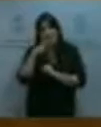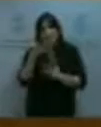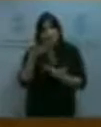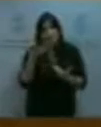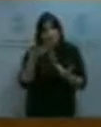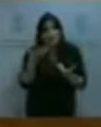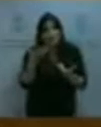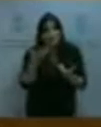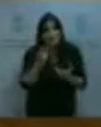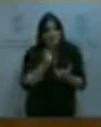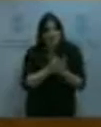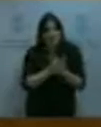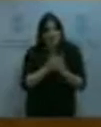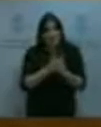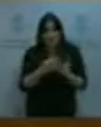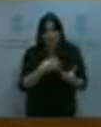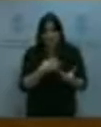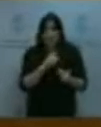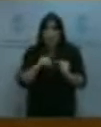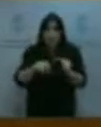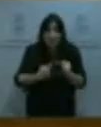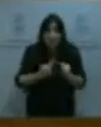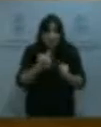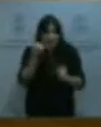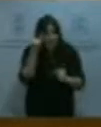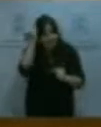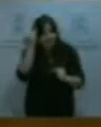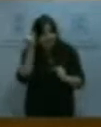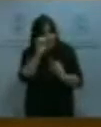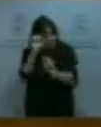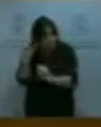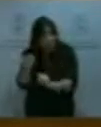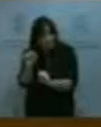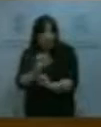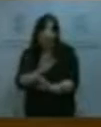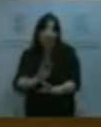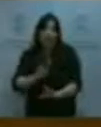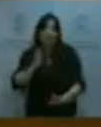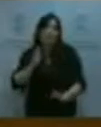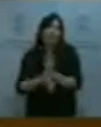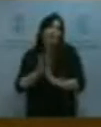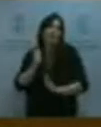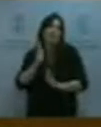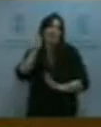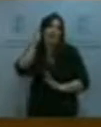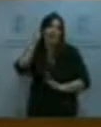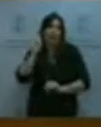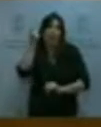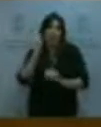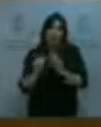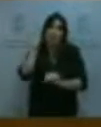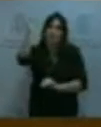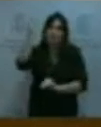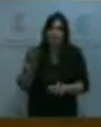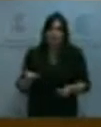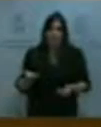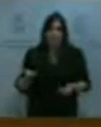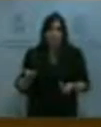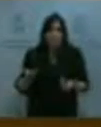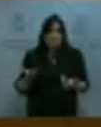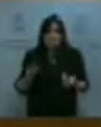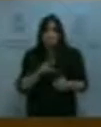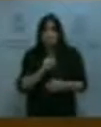defienden iniciativas que suponen elevar la carestía del precio de la electricidad. Y